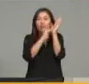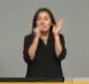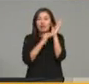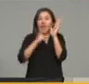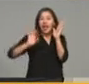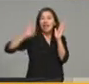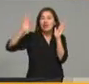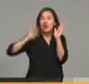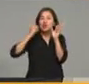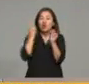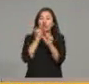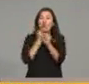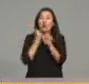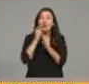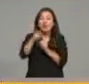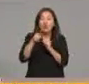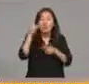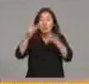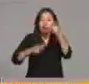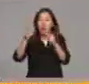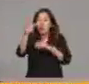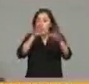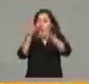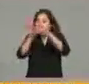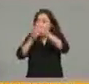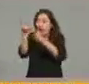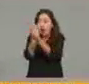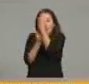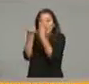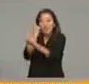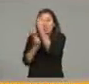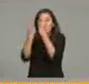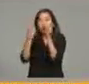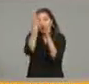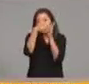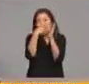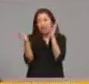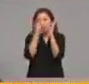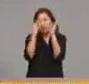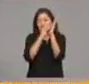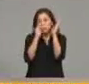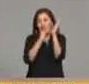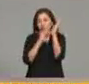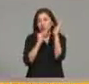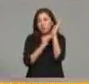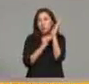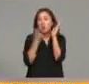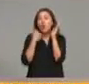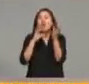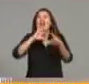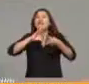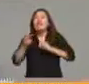trabajando con la gente grande fundamentalmente eso me he aprendido de ellos he aprendido de ellos cuáles son las